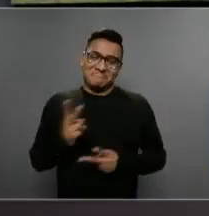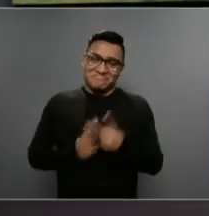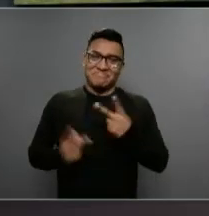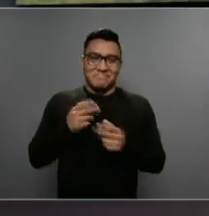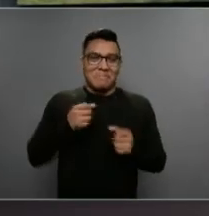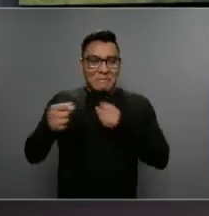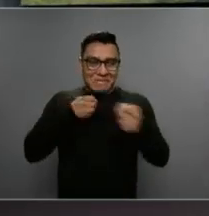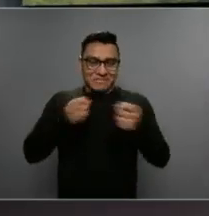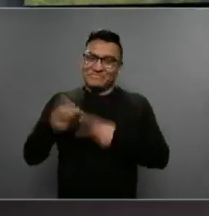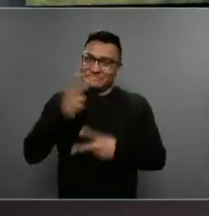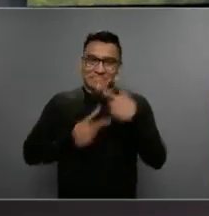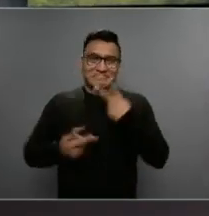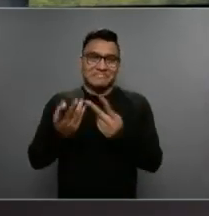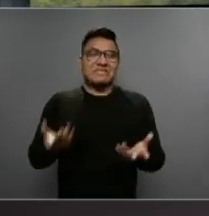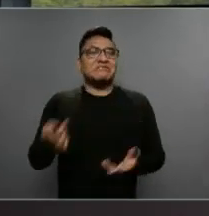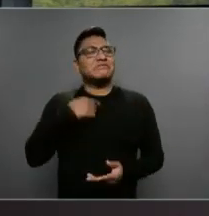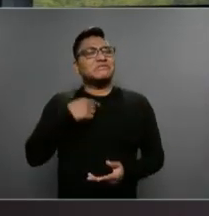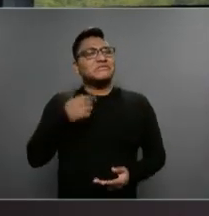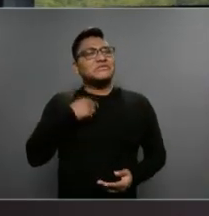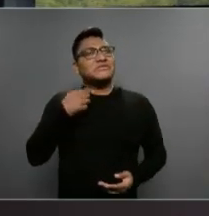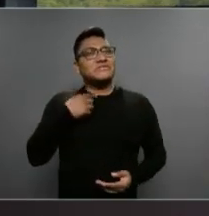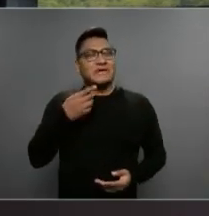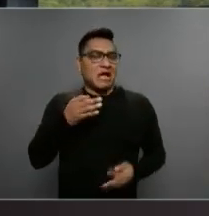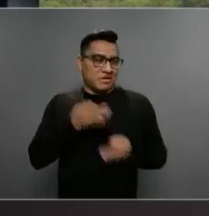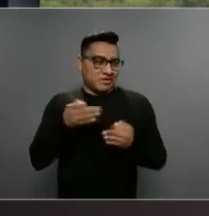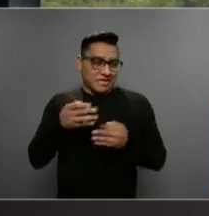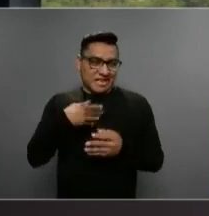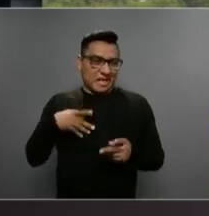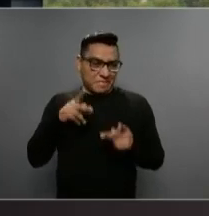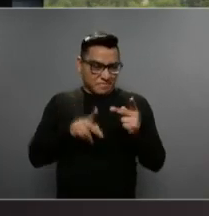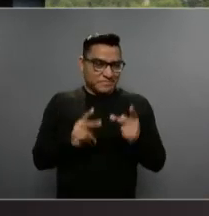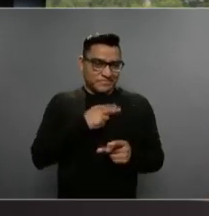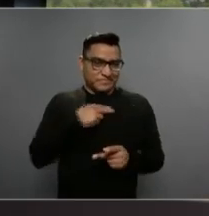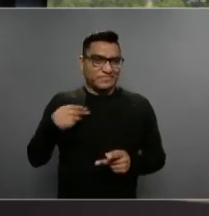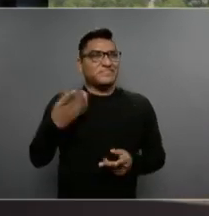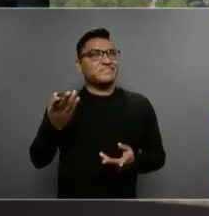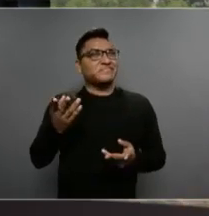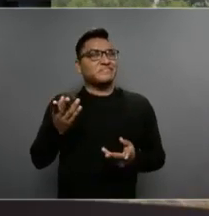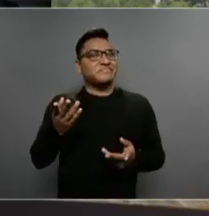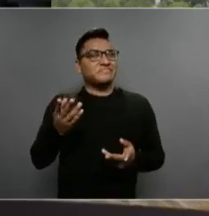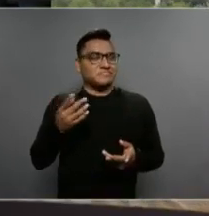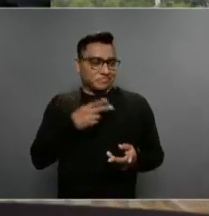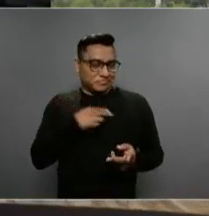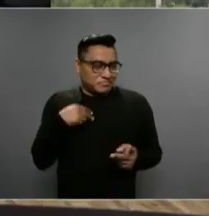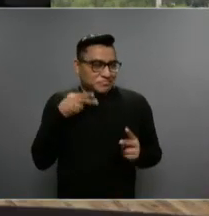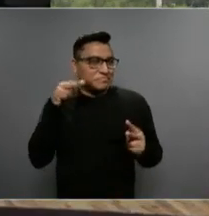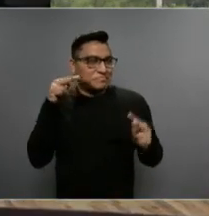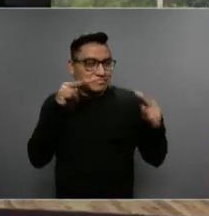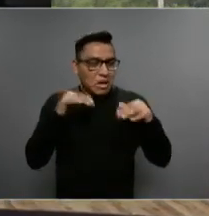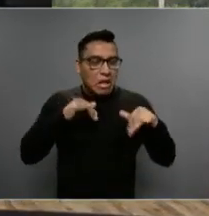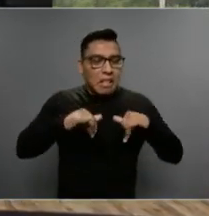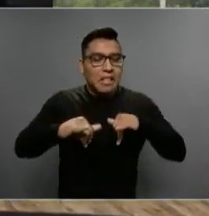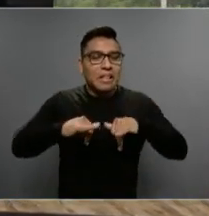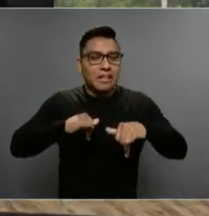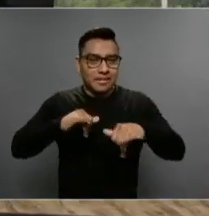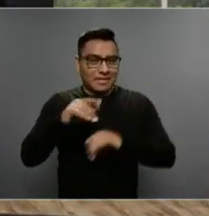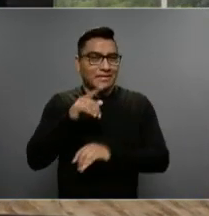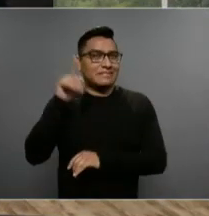Volvemos a los periodistas y estábamos ahorita en la pausa viendo el mapa de